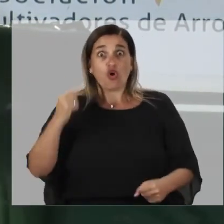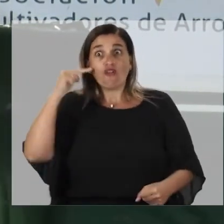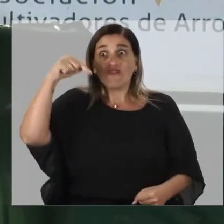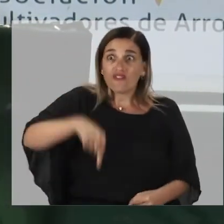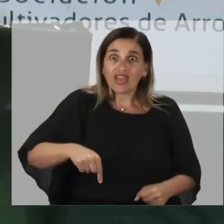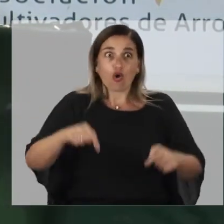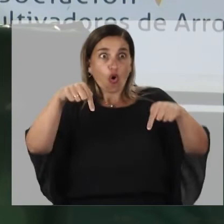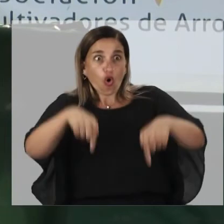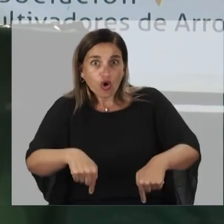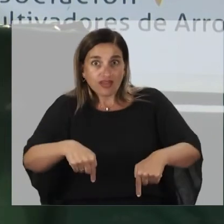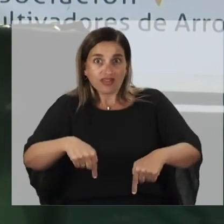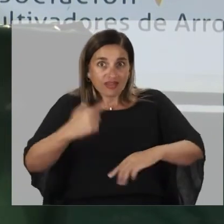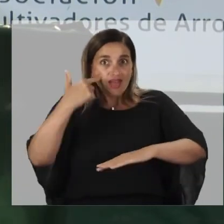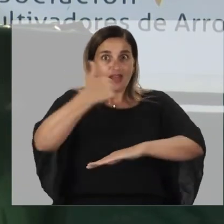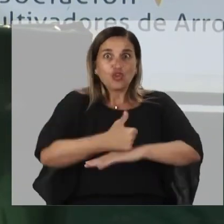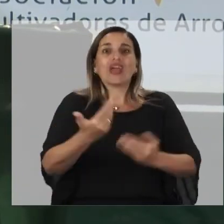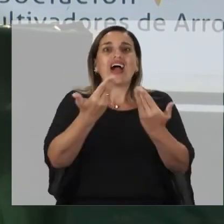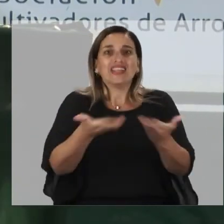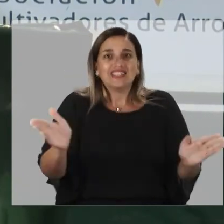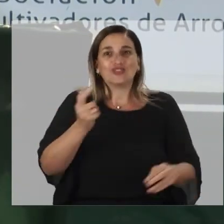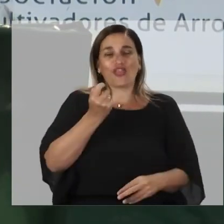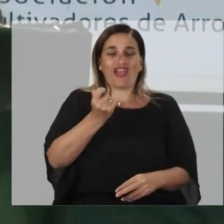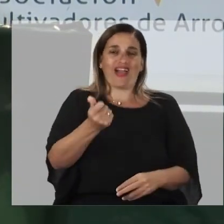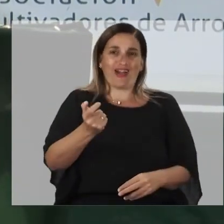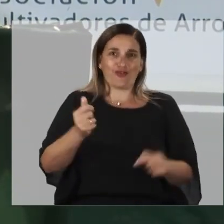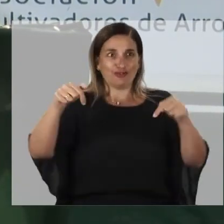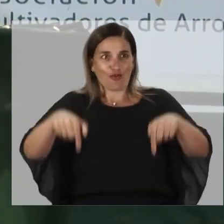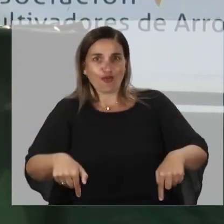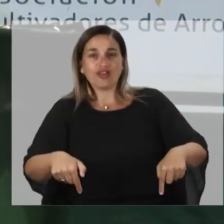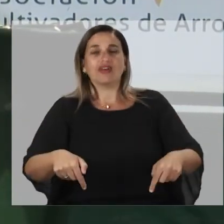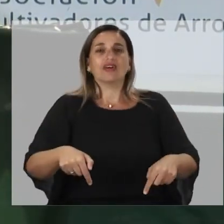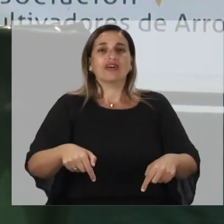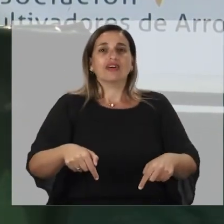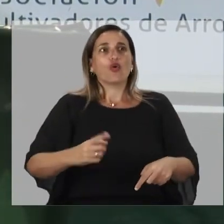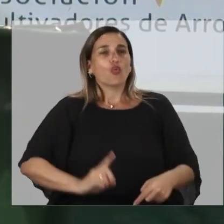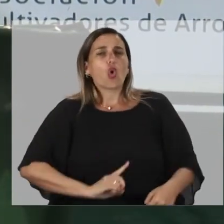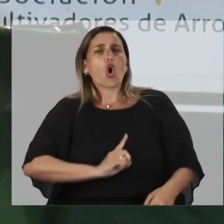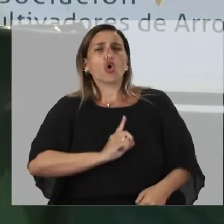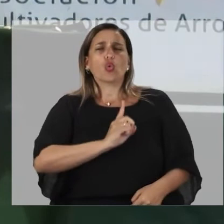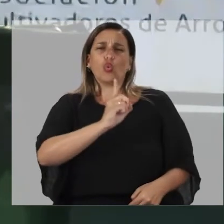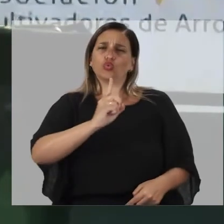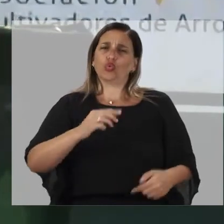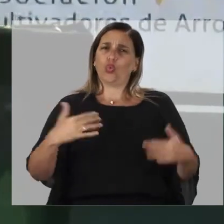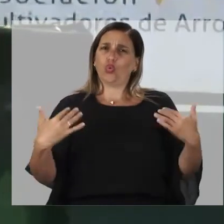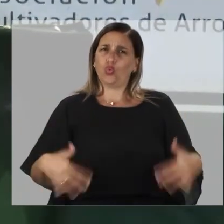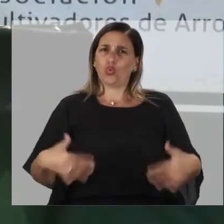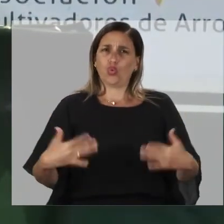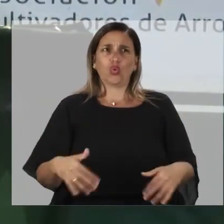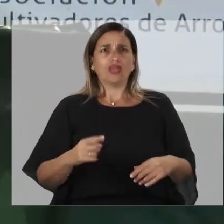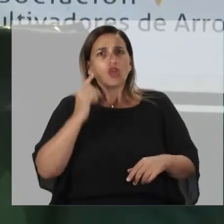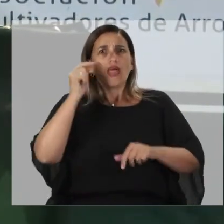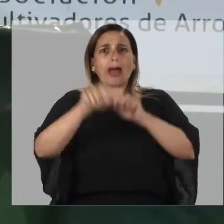le pone a la tarea. Y yo vengo hoy aquí al inicio de la cosecha de la zafra de arroz con un